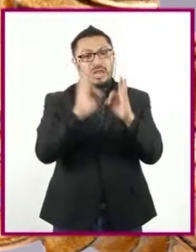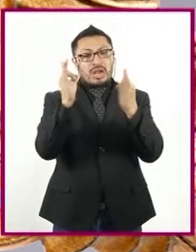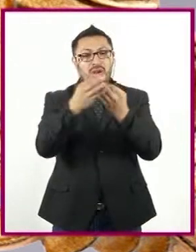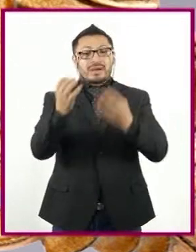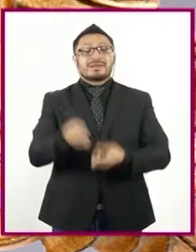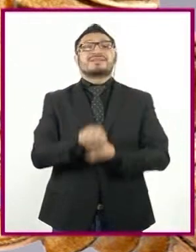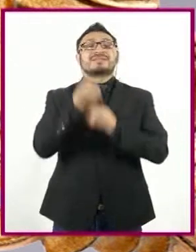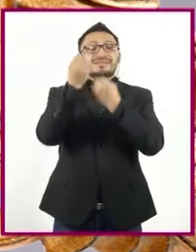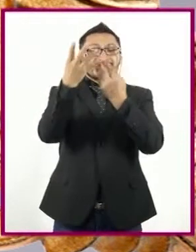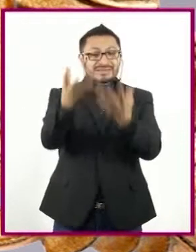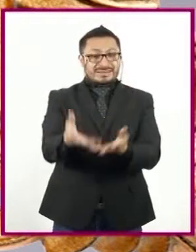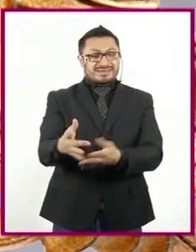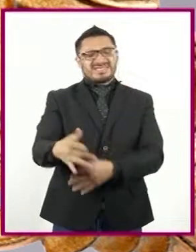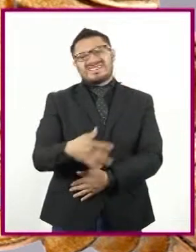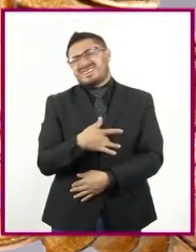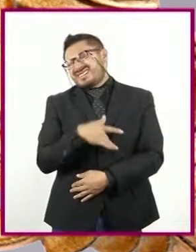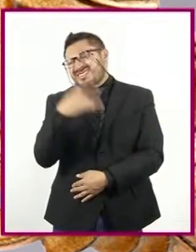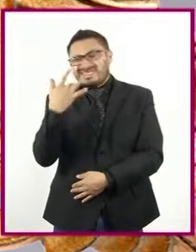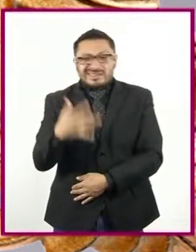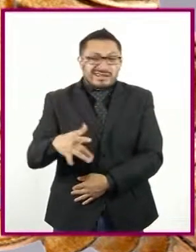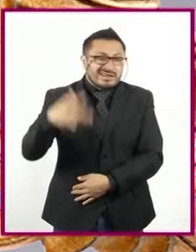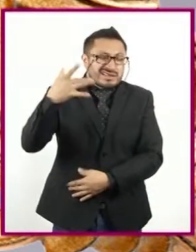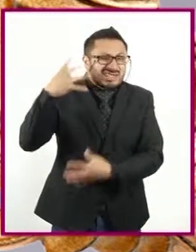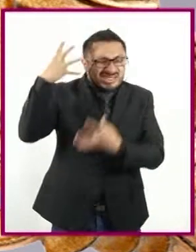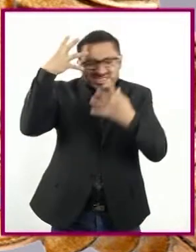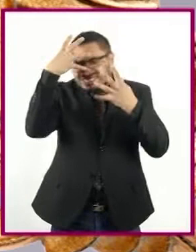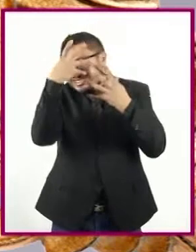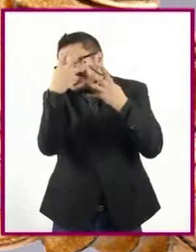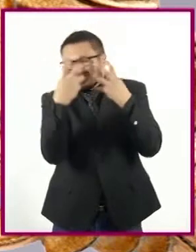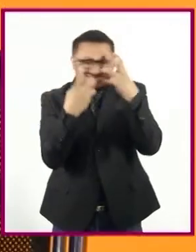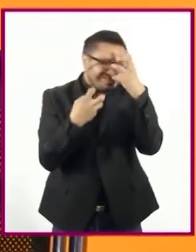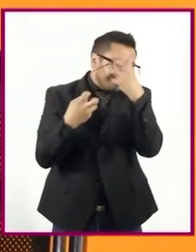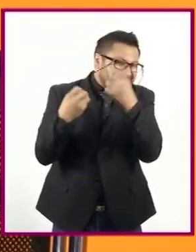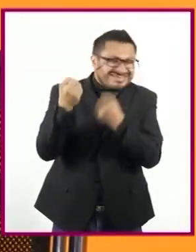expresión todo el dolor y frustración que sentía.